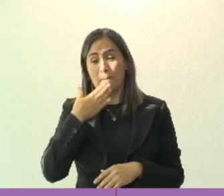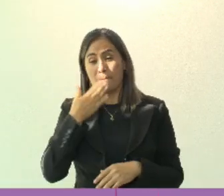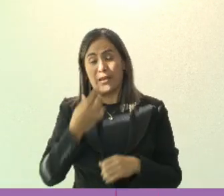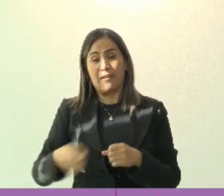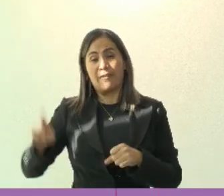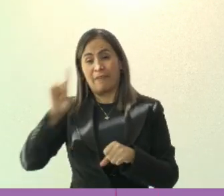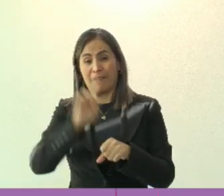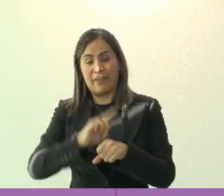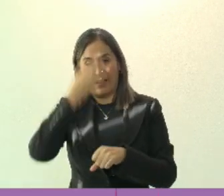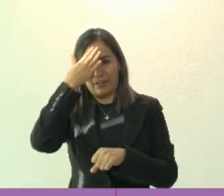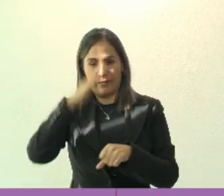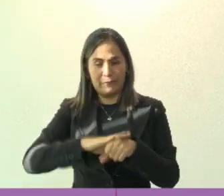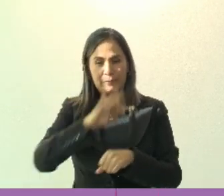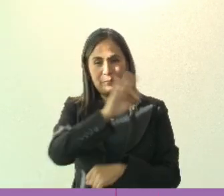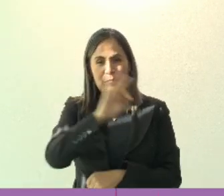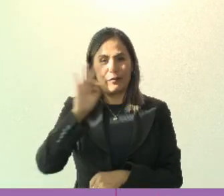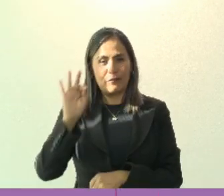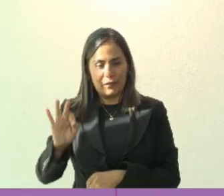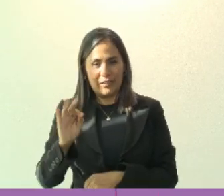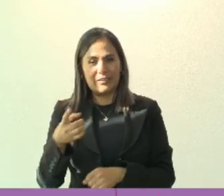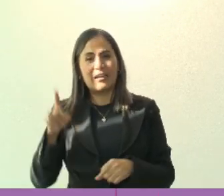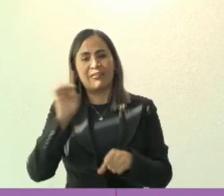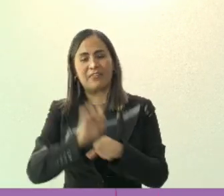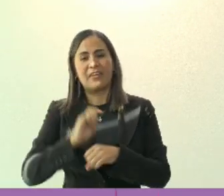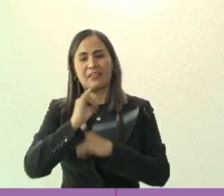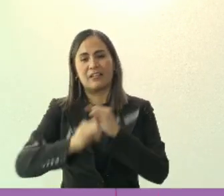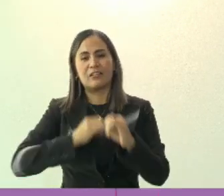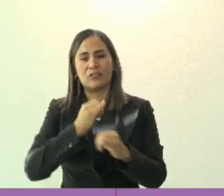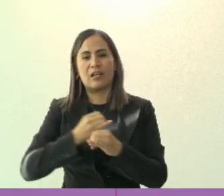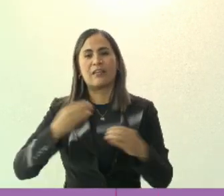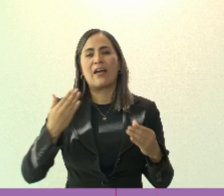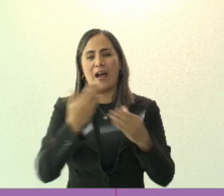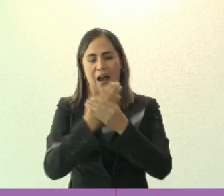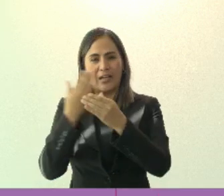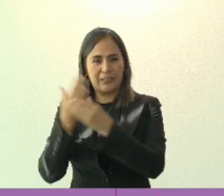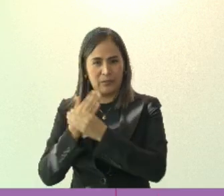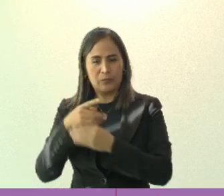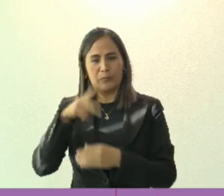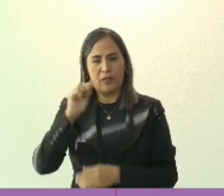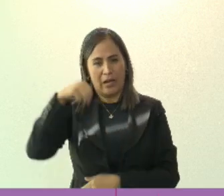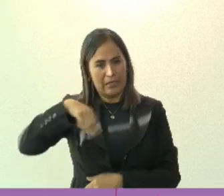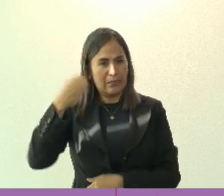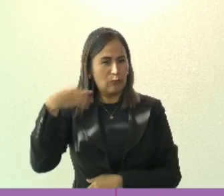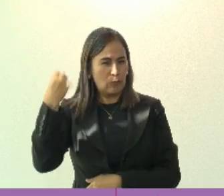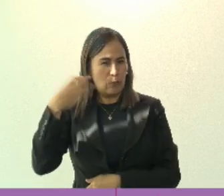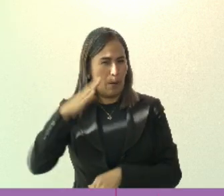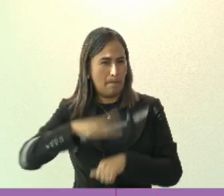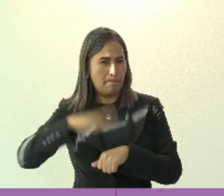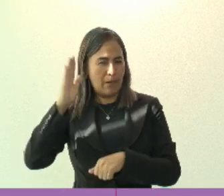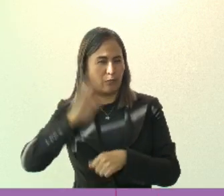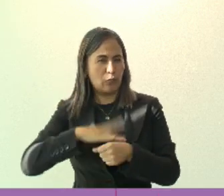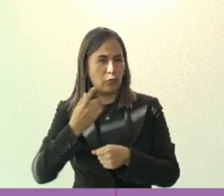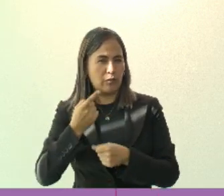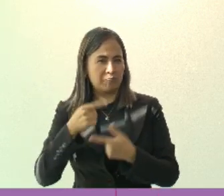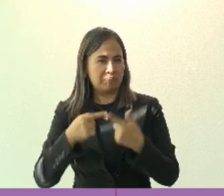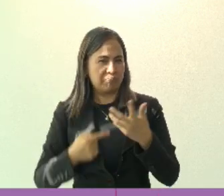que conmemoramos el Día Internacional de Archivos, pero sobre todo en este seminario, porque nos estamos refiriendo a los archivos y